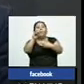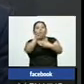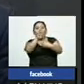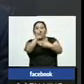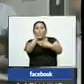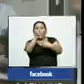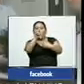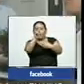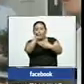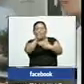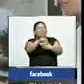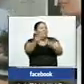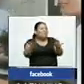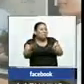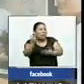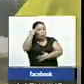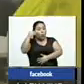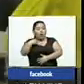nota.